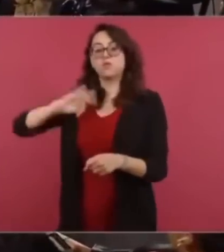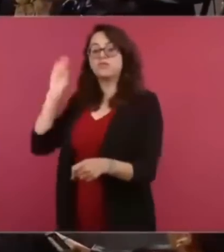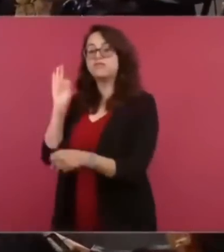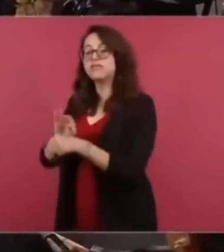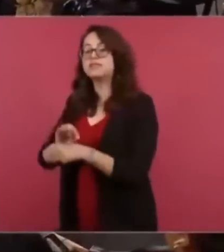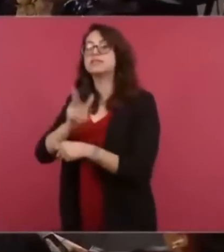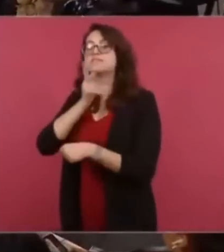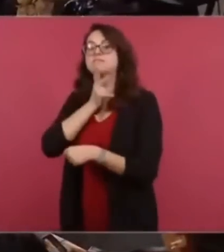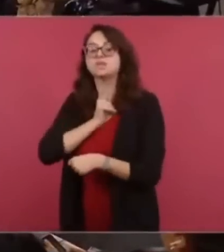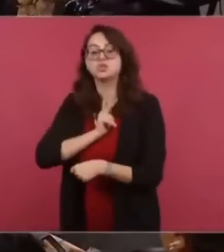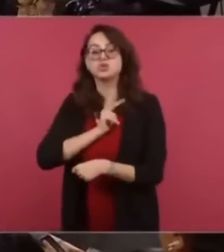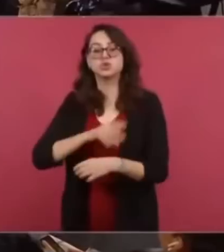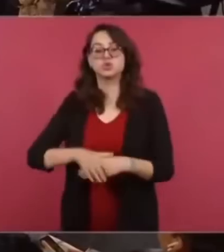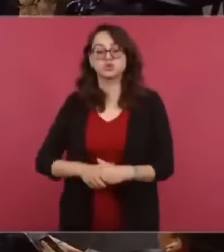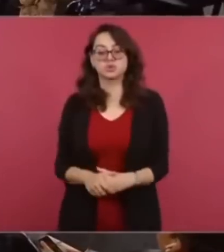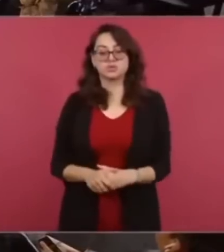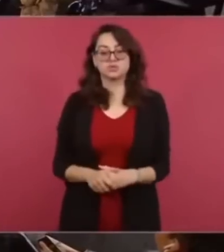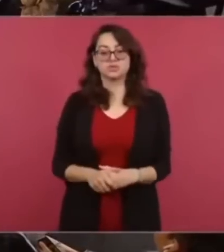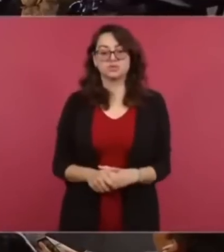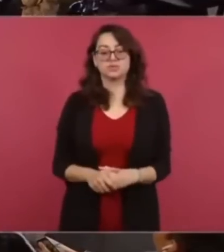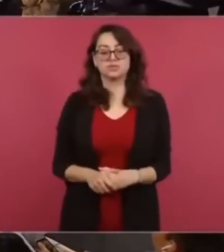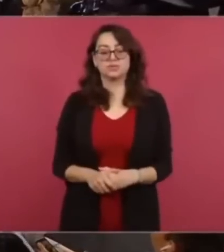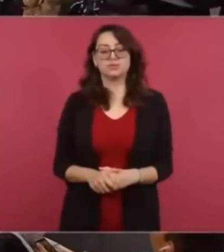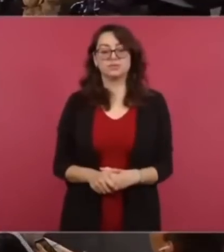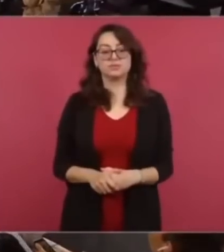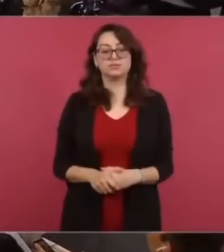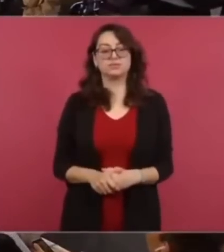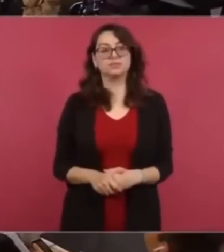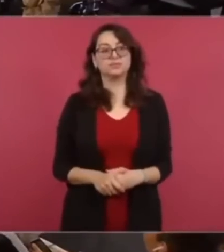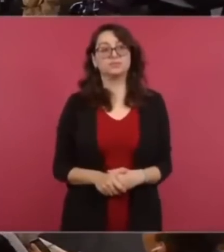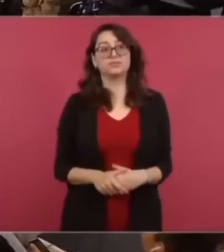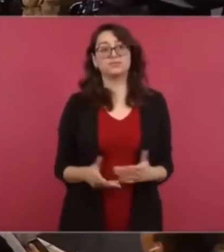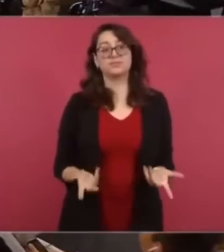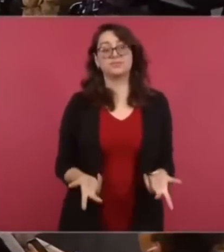estaba el periodo ordinario de sesiones.